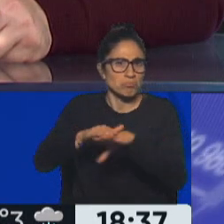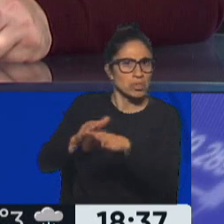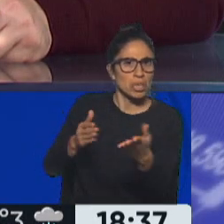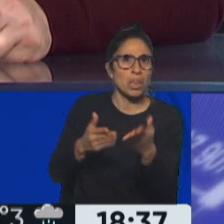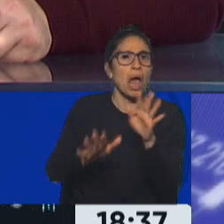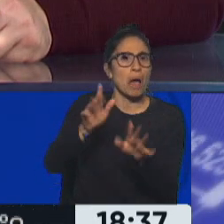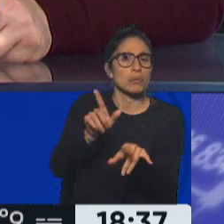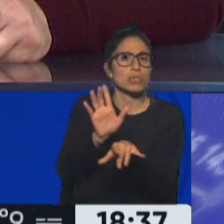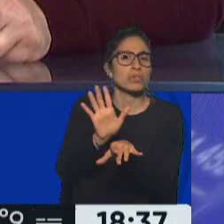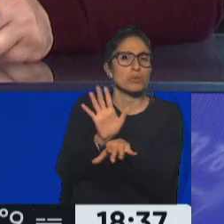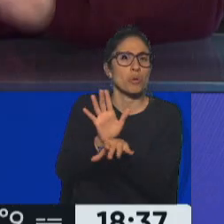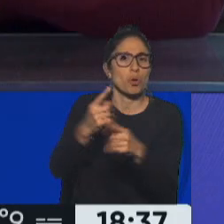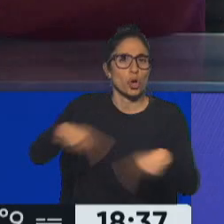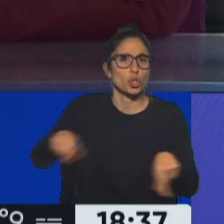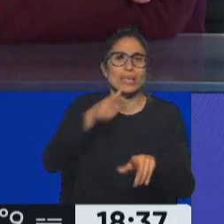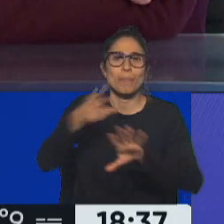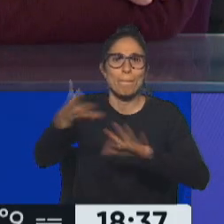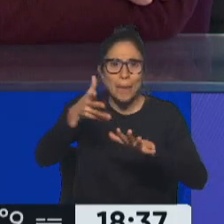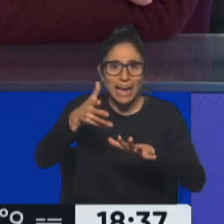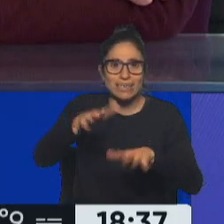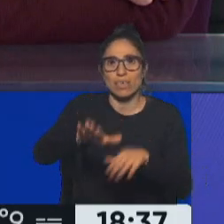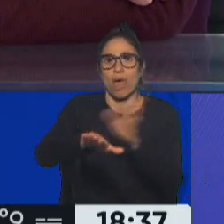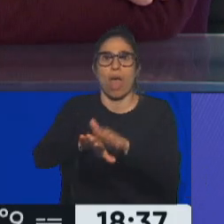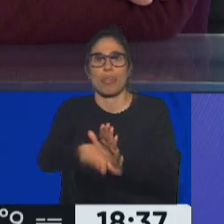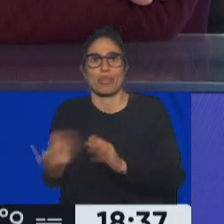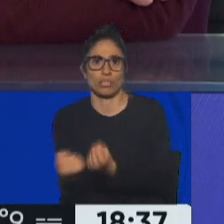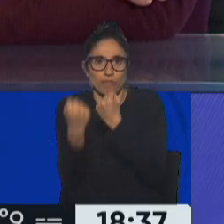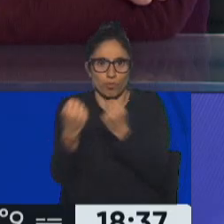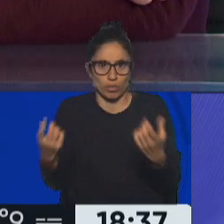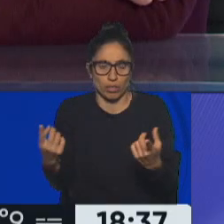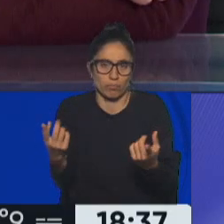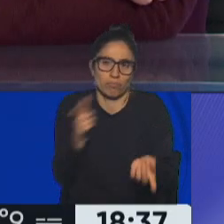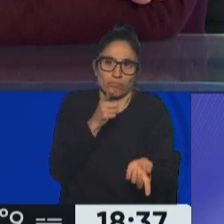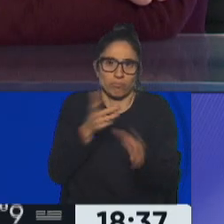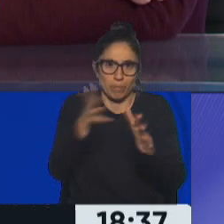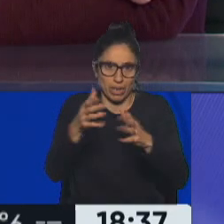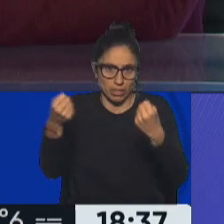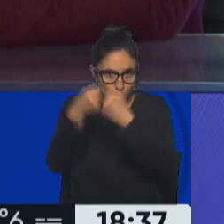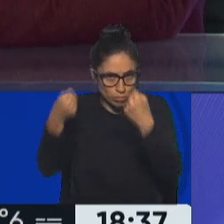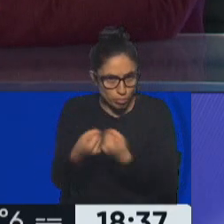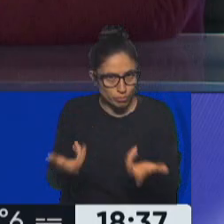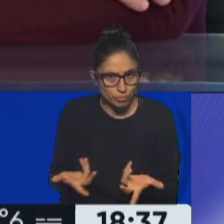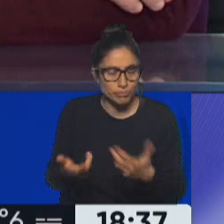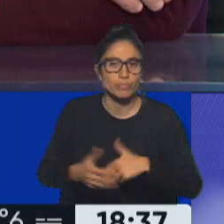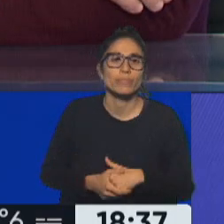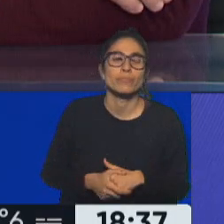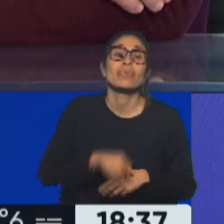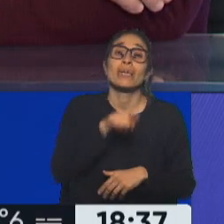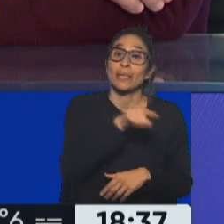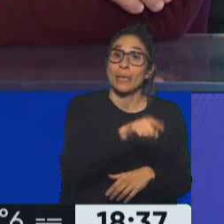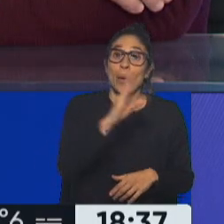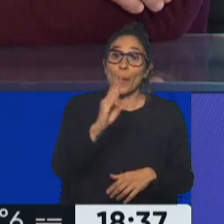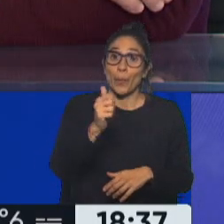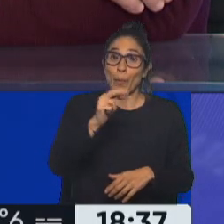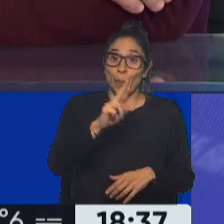con la ultraderecha. Sí, en relación a Bardella, que es digamos, la cara pública